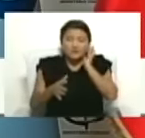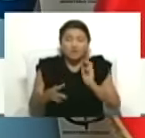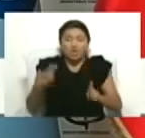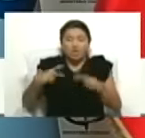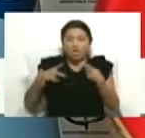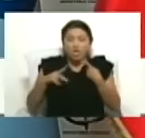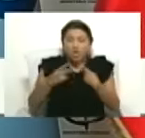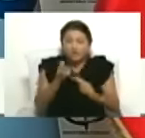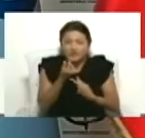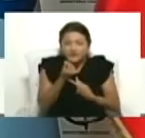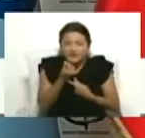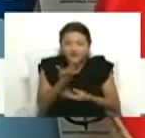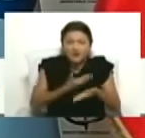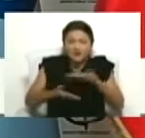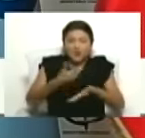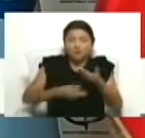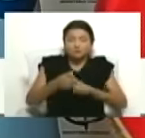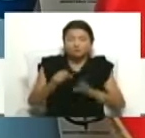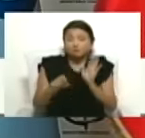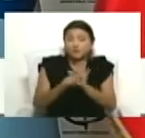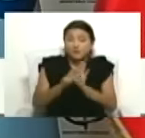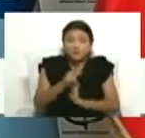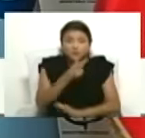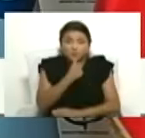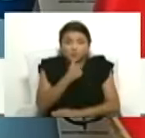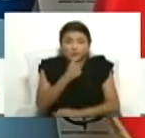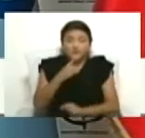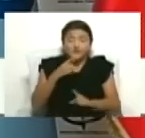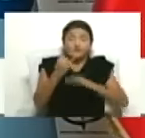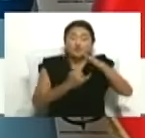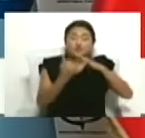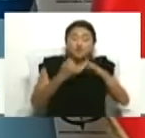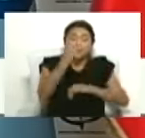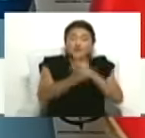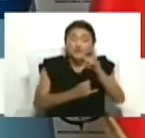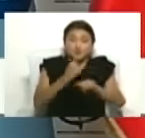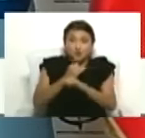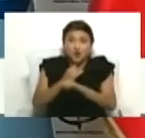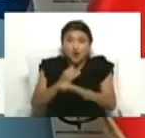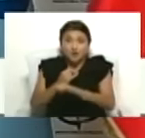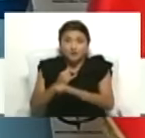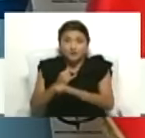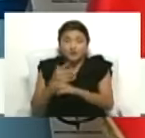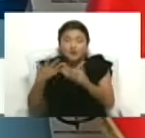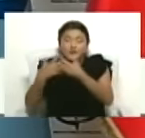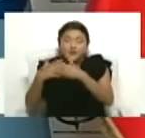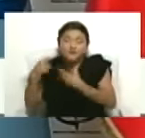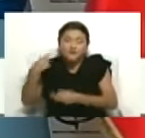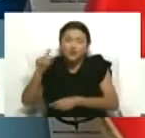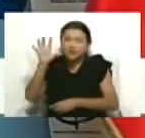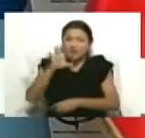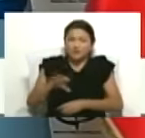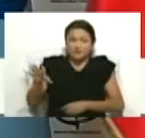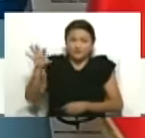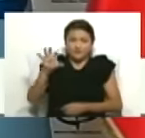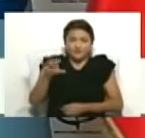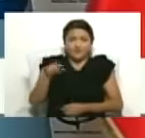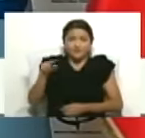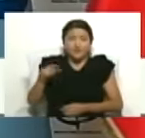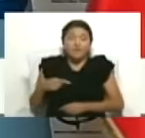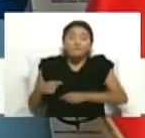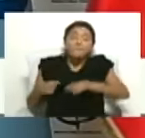activos de organizaciones internacionales y empresas extranjeras como la